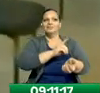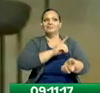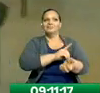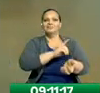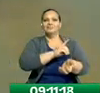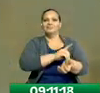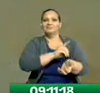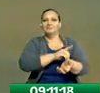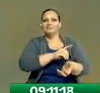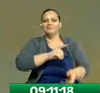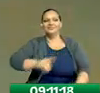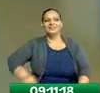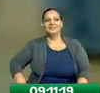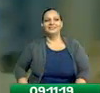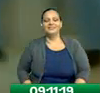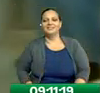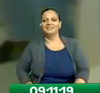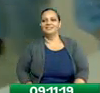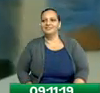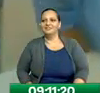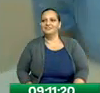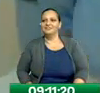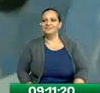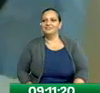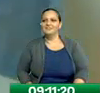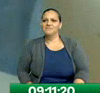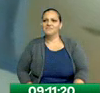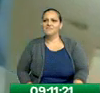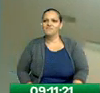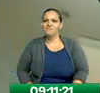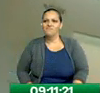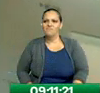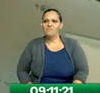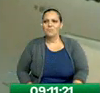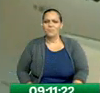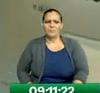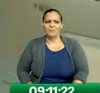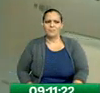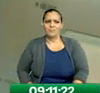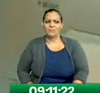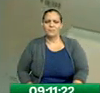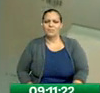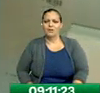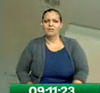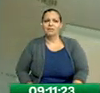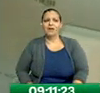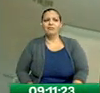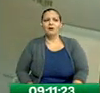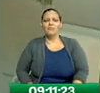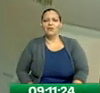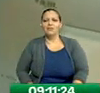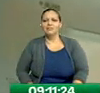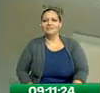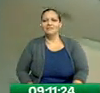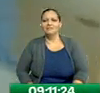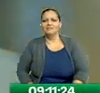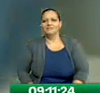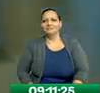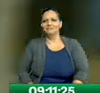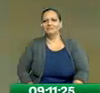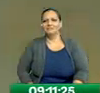cuenta con farmacia, medicina, una capilla casualmente para que las personas puedan